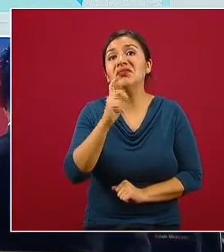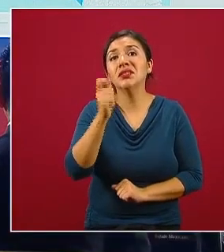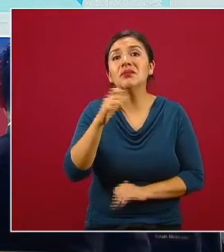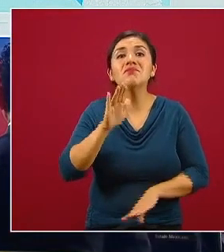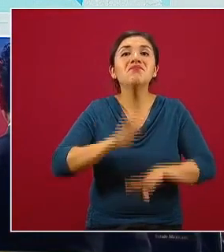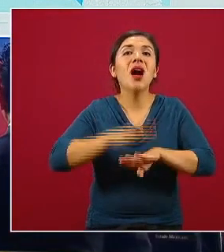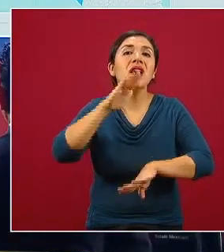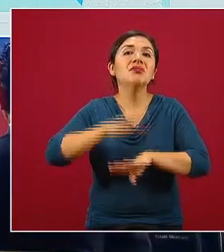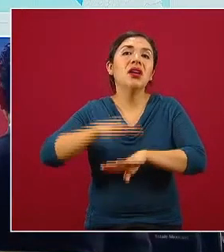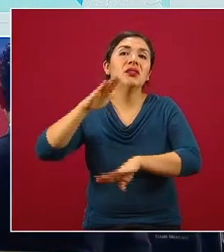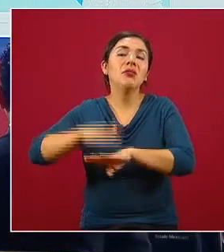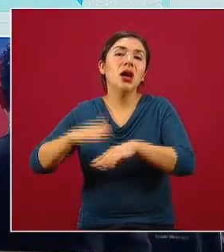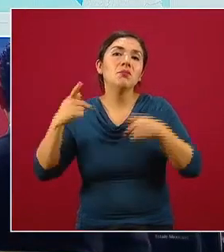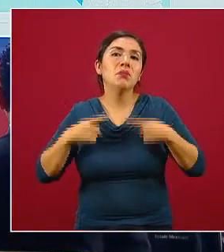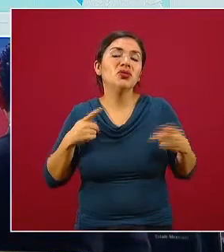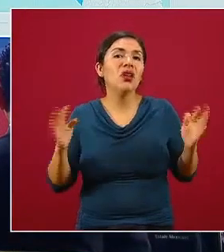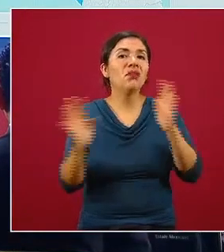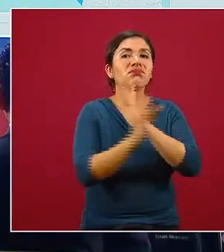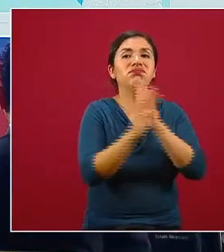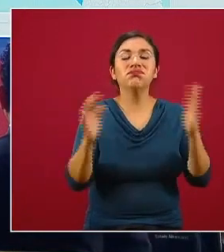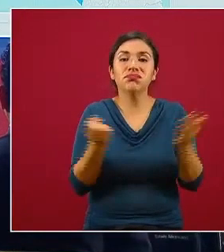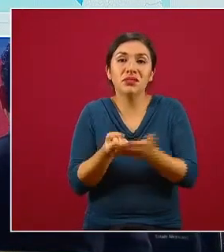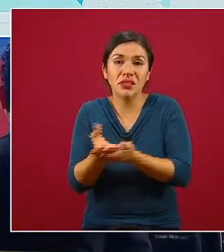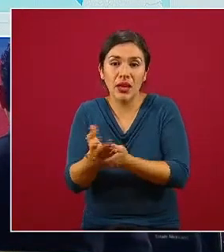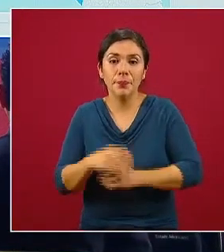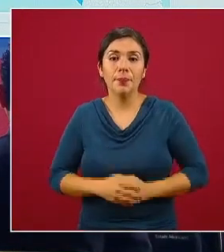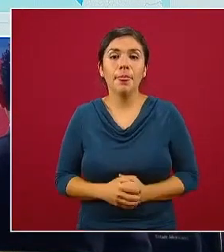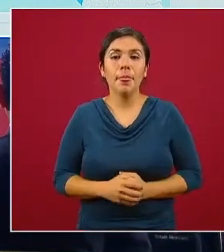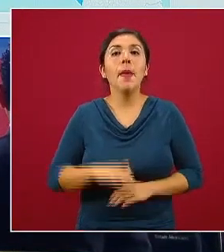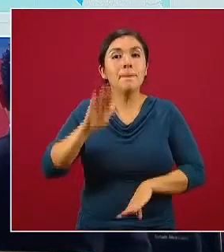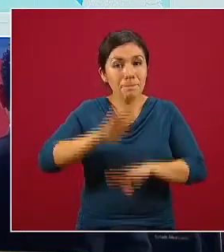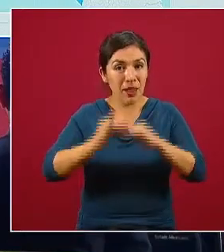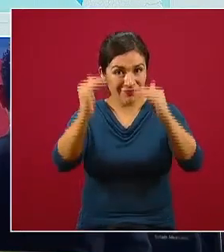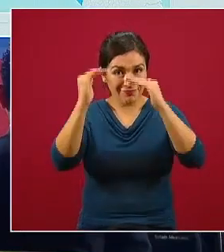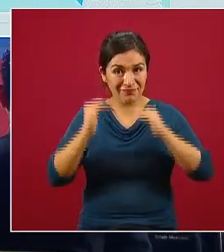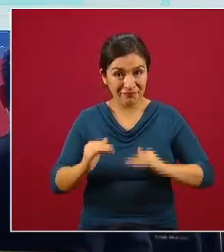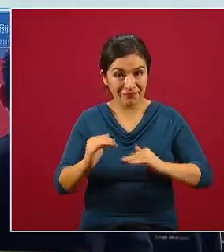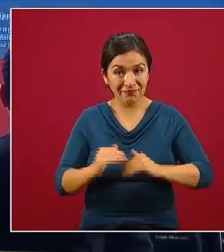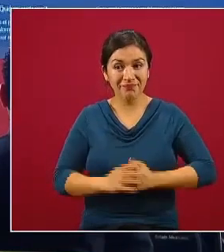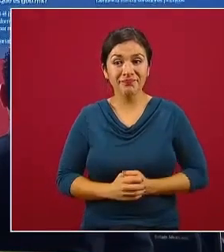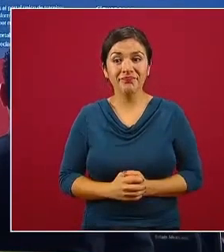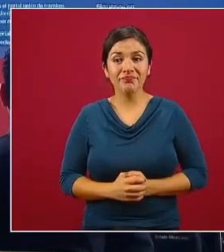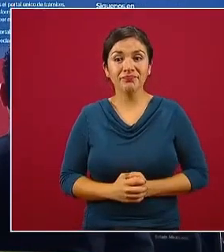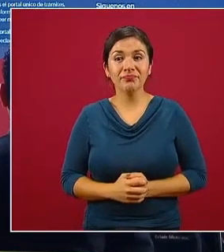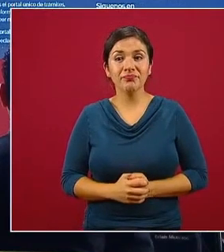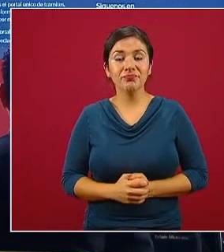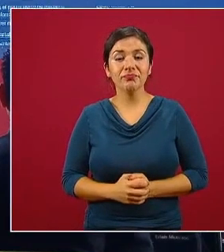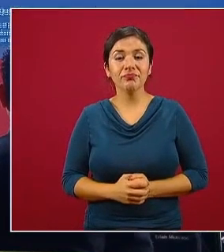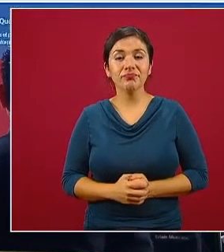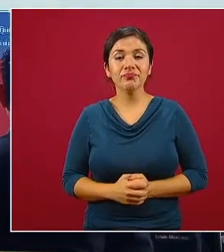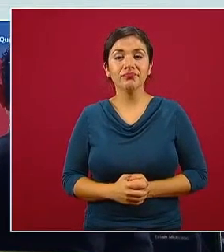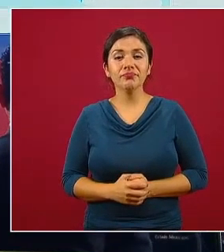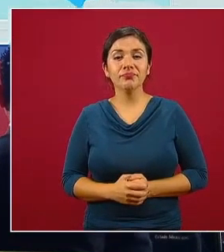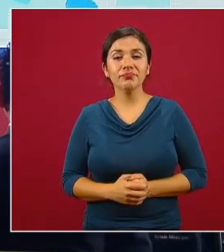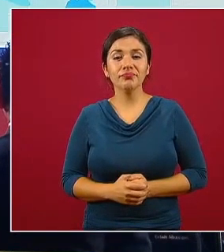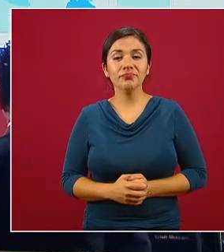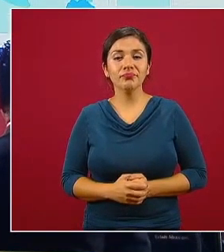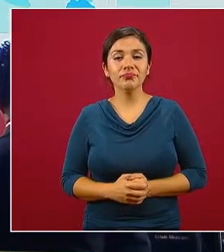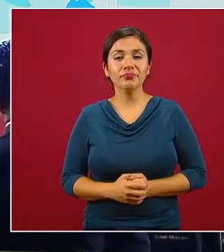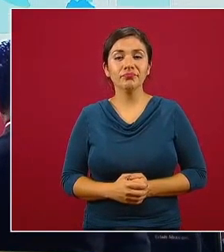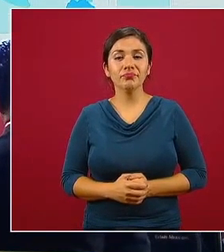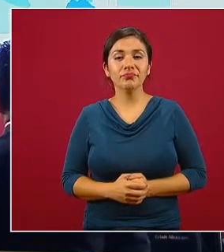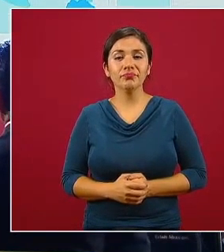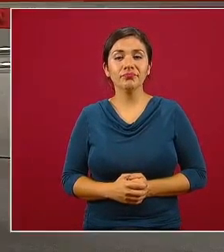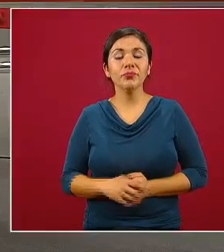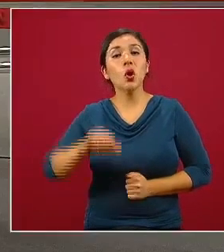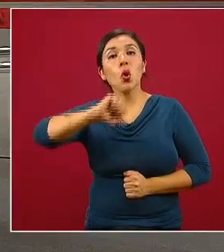subiendo su movilidad. Si vamos hacia abajo, me parece que ya es la última gráfica, sí. Después,